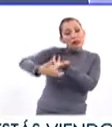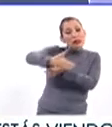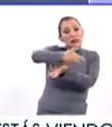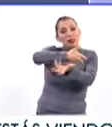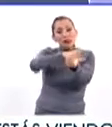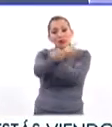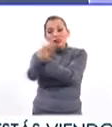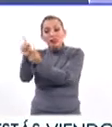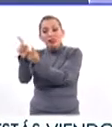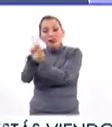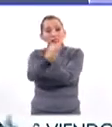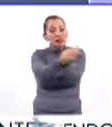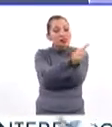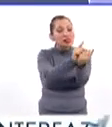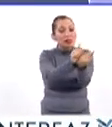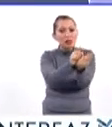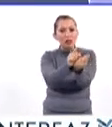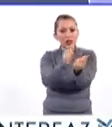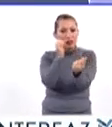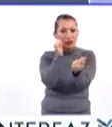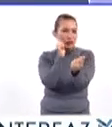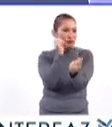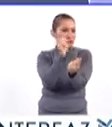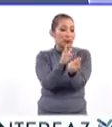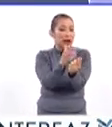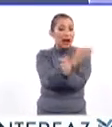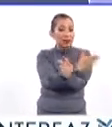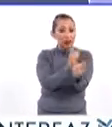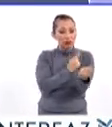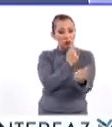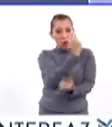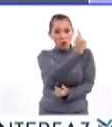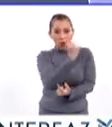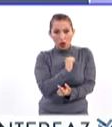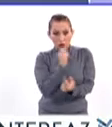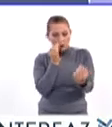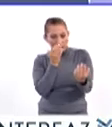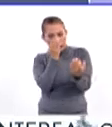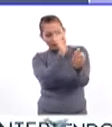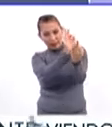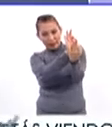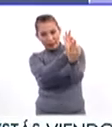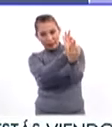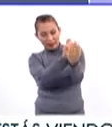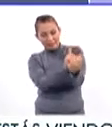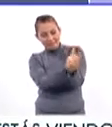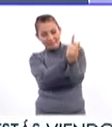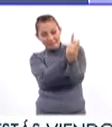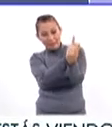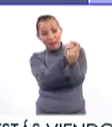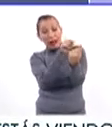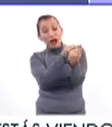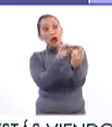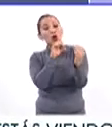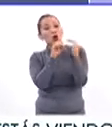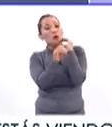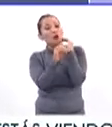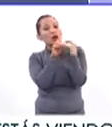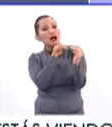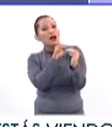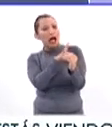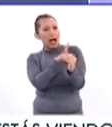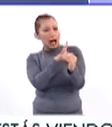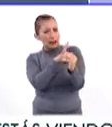socialización que convencionalmente era cara a cara, en el que de alguna manera esta comunicación